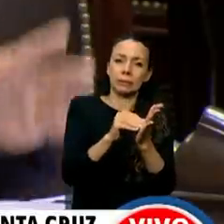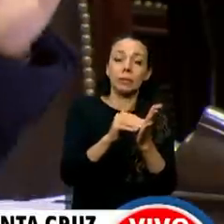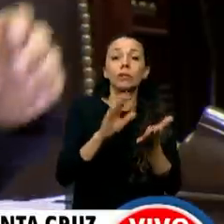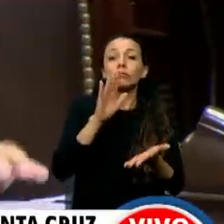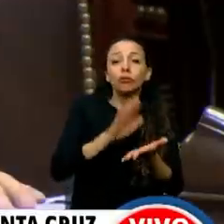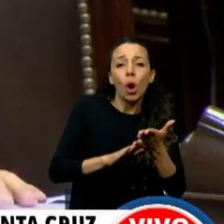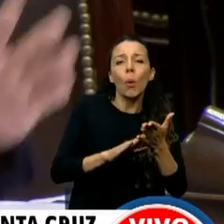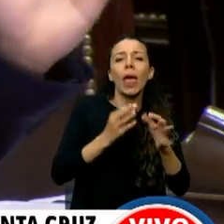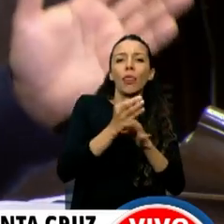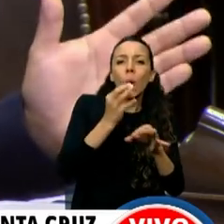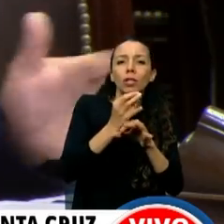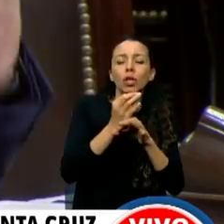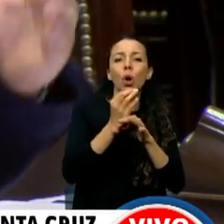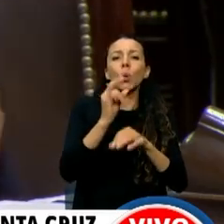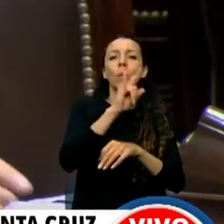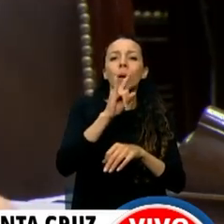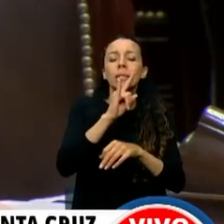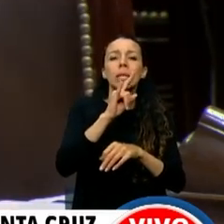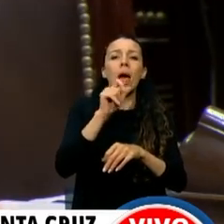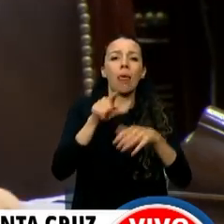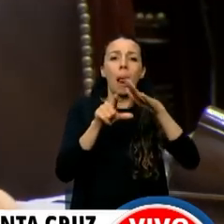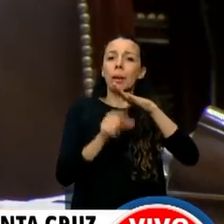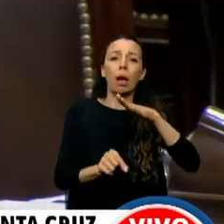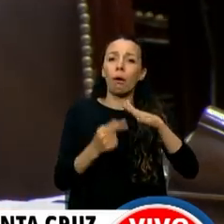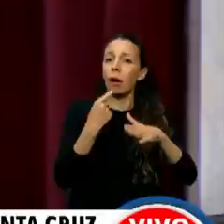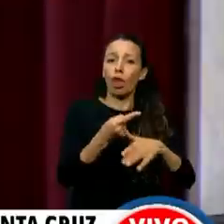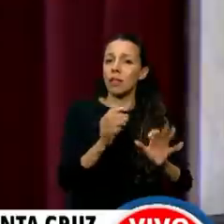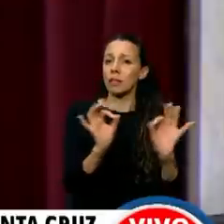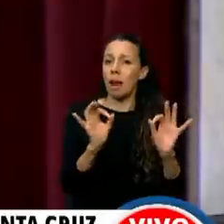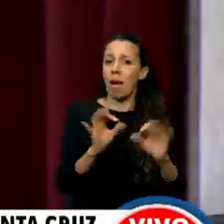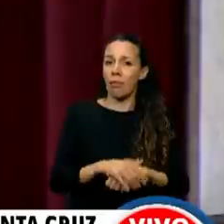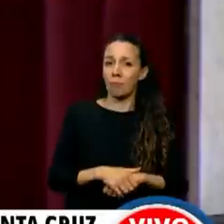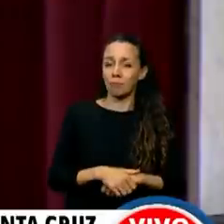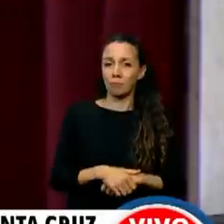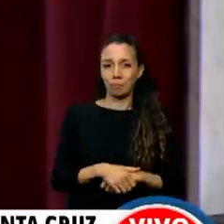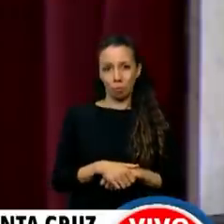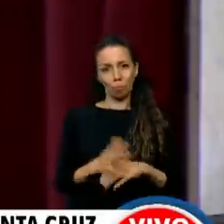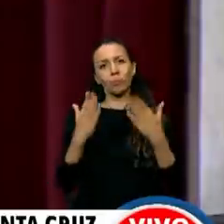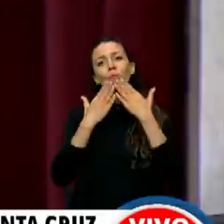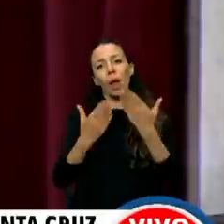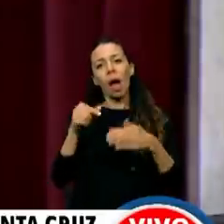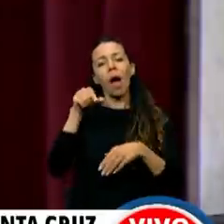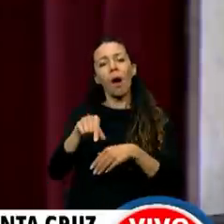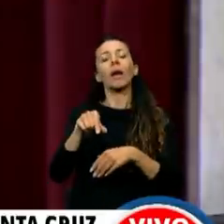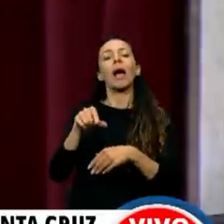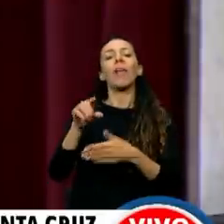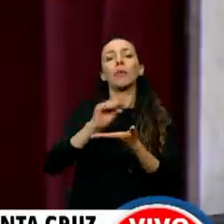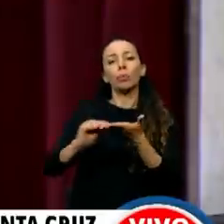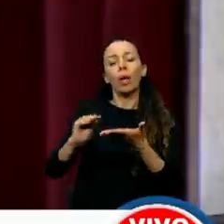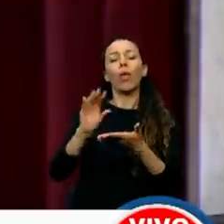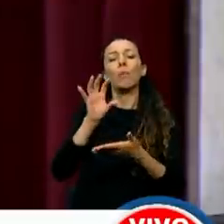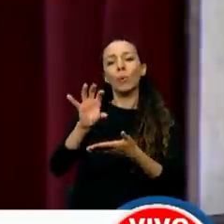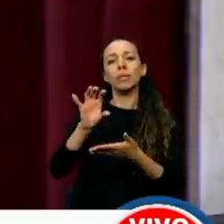ump a nada más simplemente gracias todavía no sé lo que voy a hacer gracia de diputado diputada por la provincia de buenos aires daña la